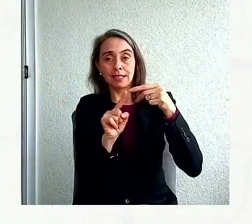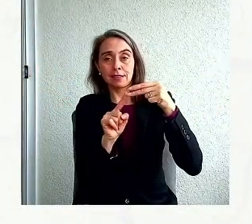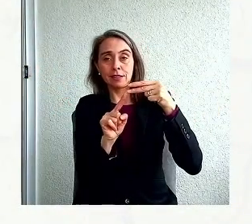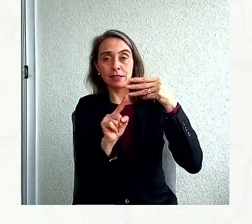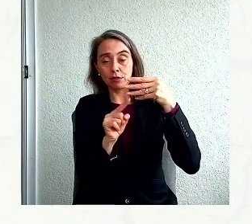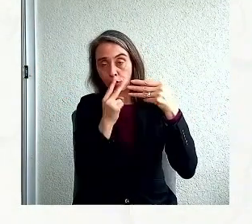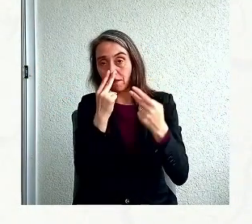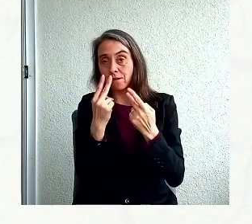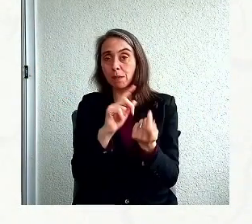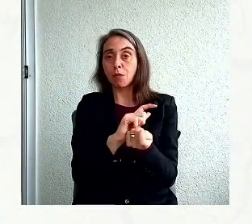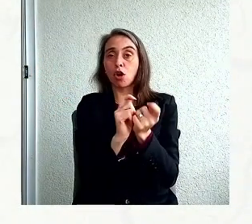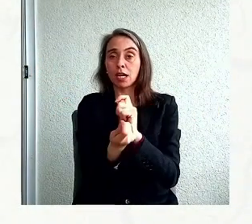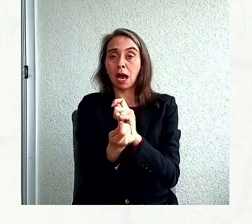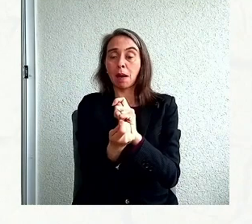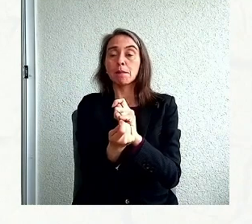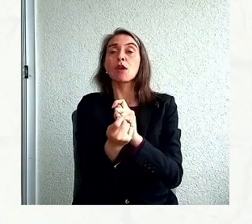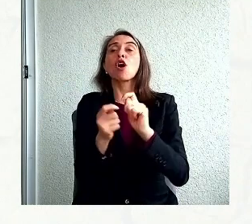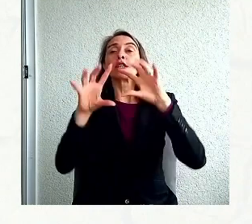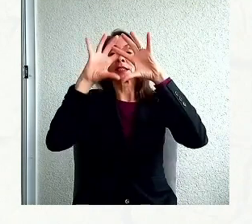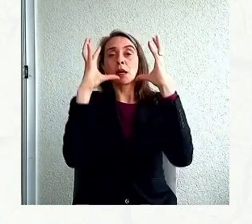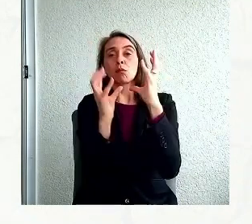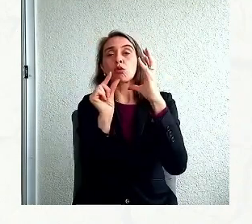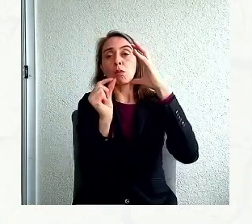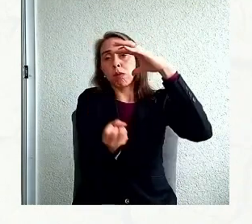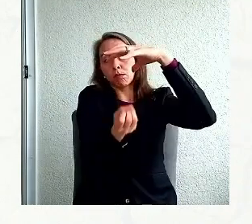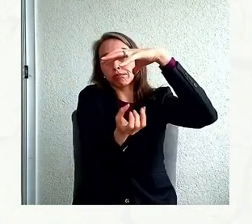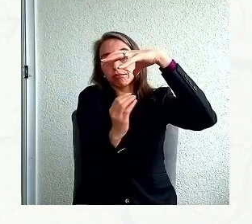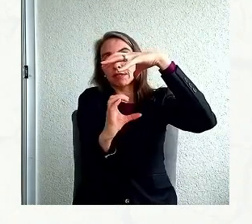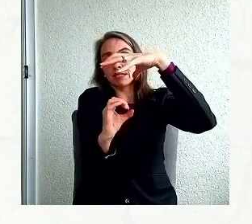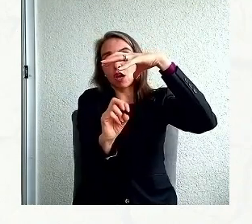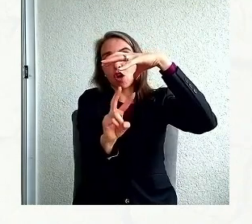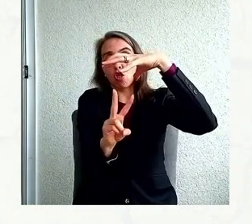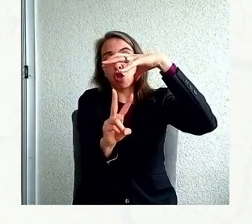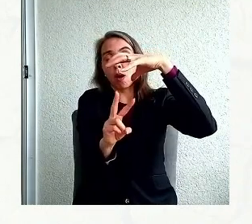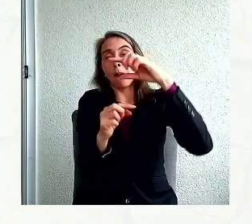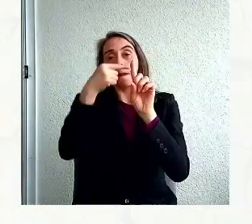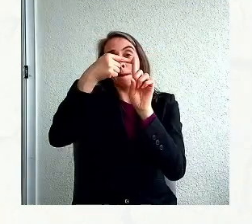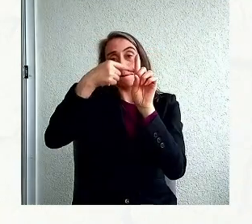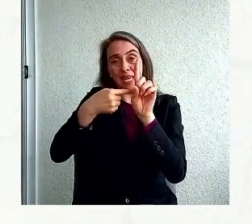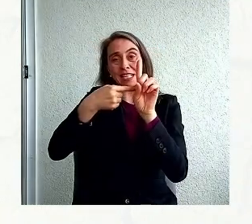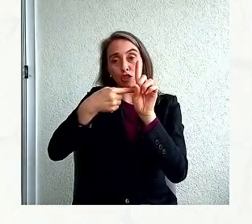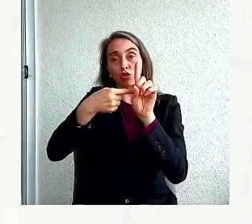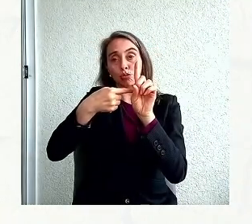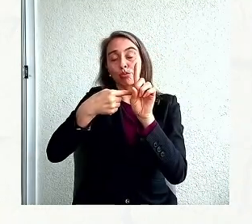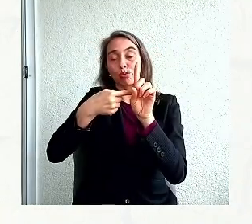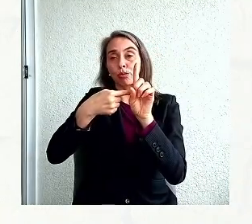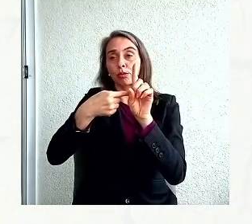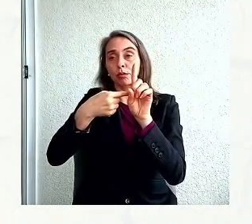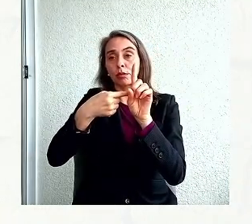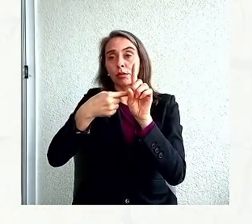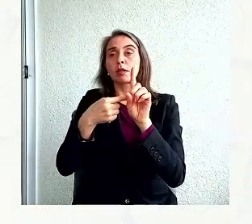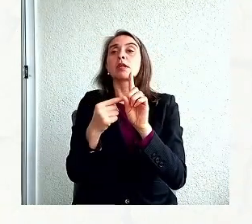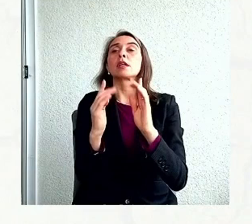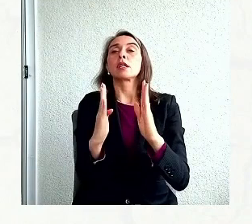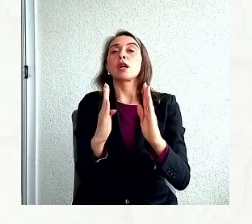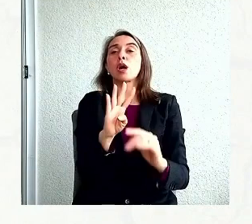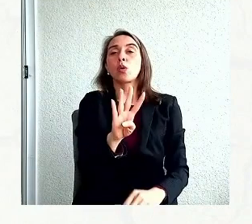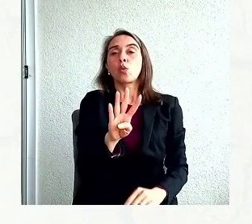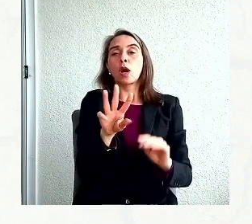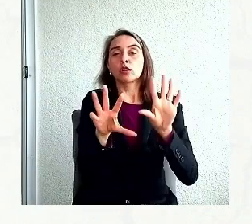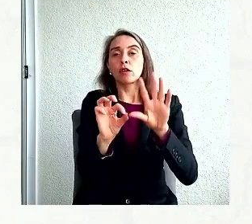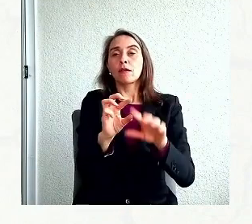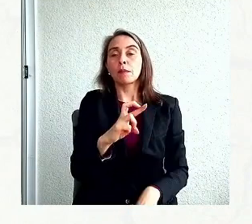nosotros pudiéramos mantener en 490 ppm, son muy distintas si no se hace nada y si